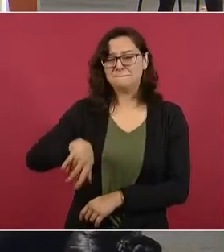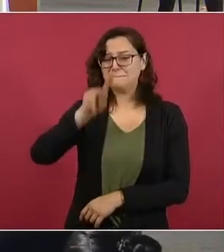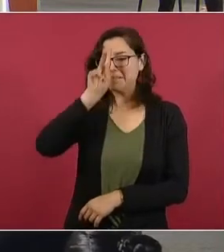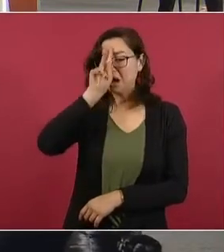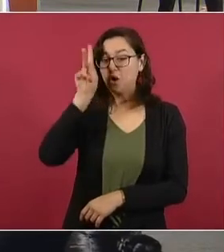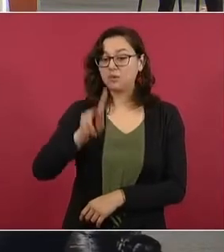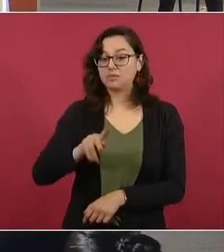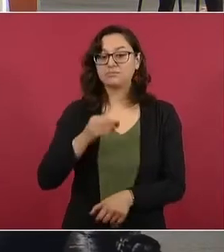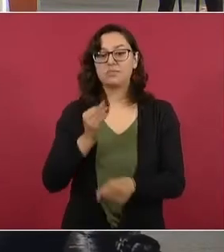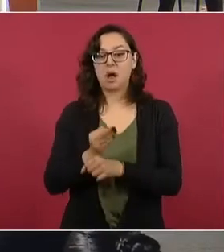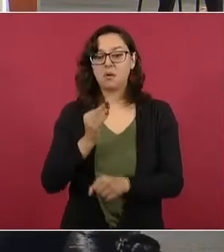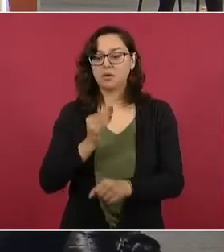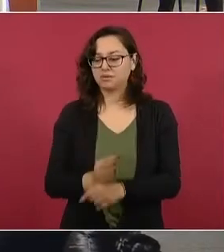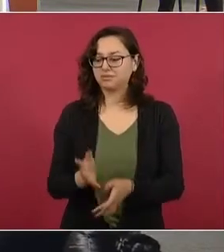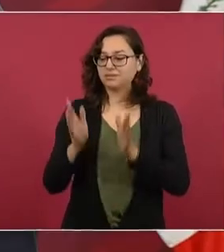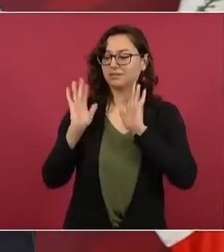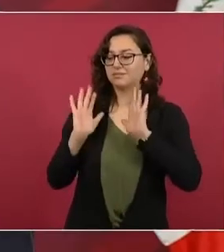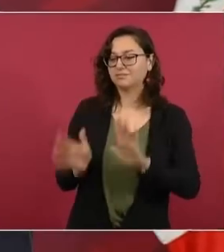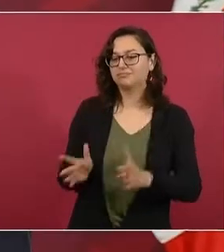saliendo.